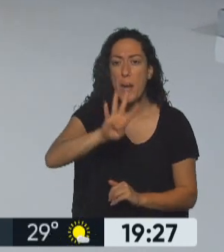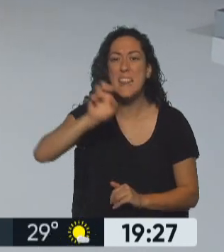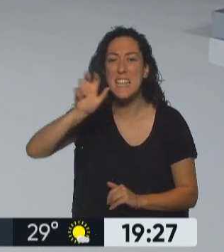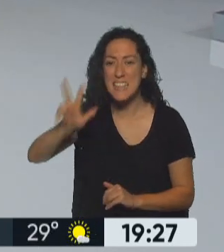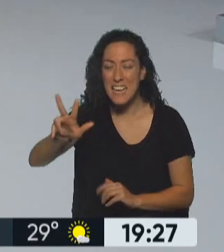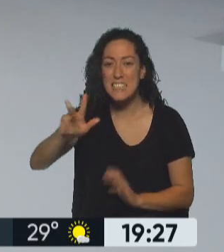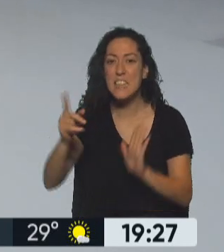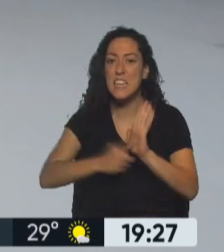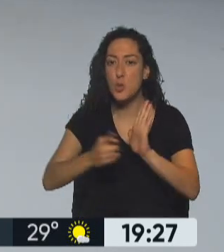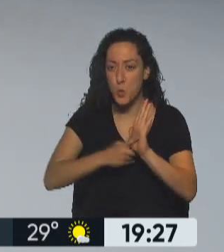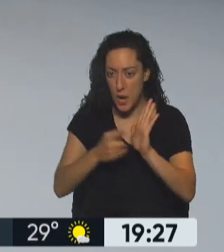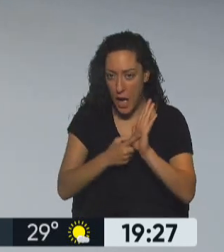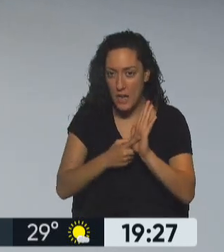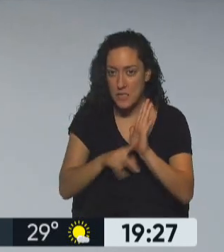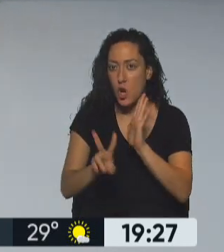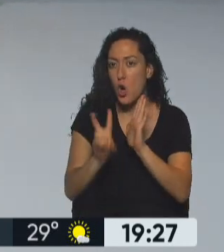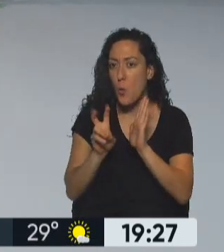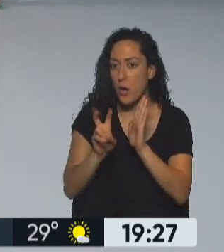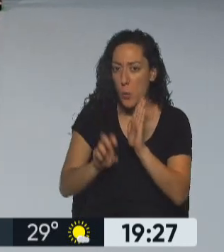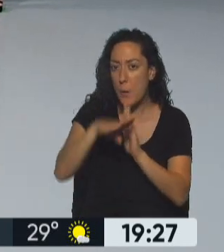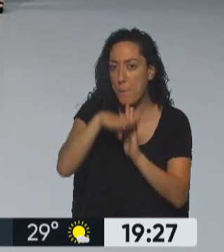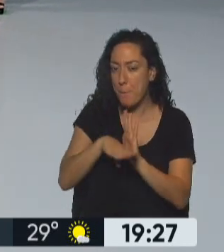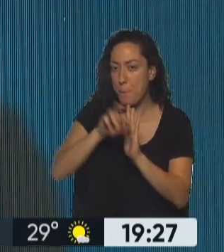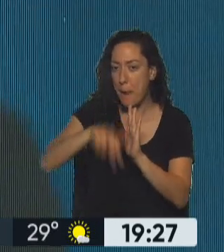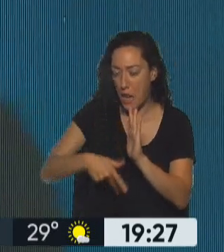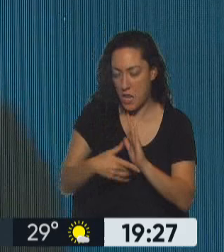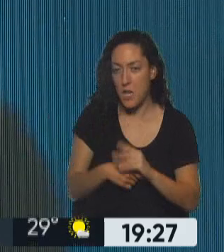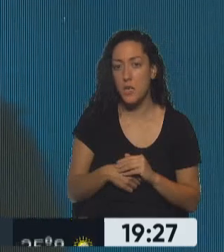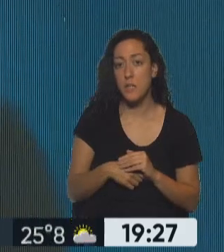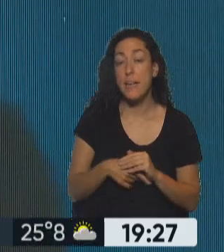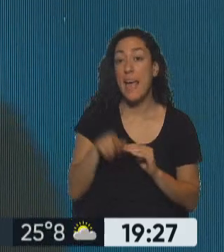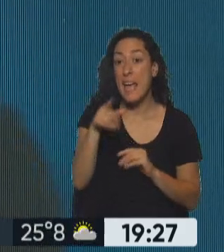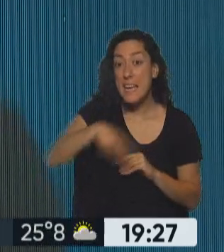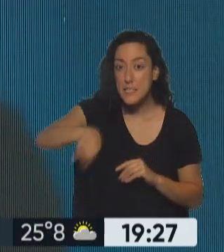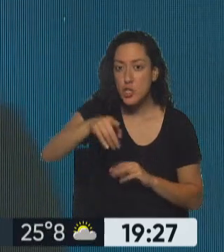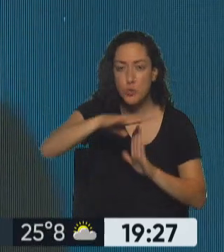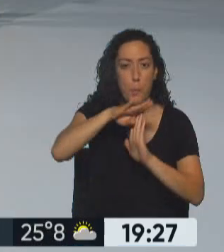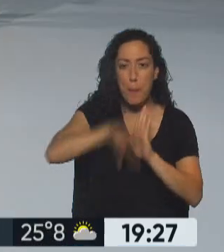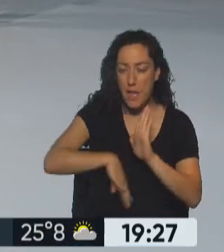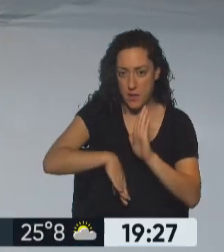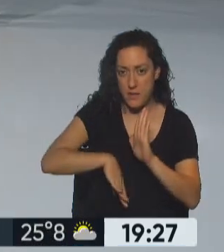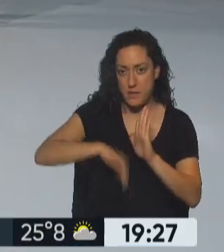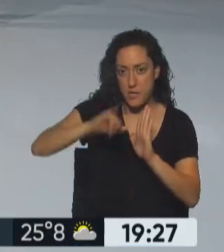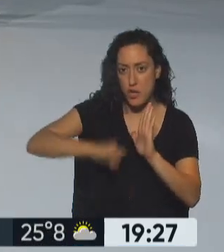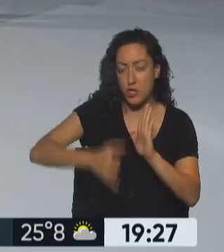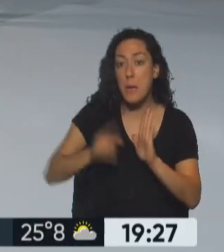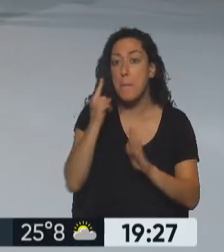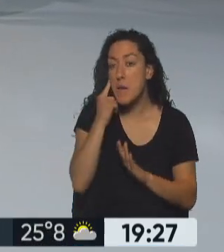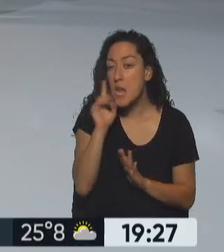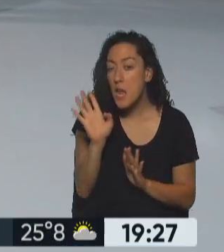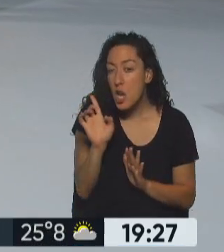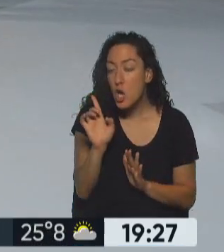2.243 titulares de este plan. Ese es el número de los que efectivamente se dan de baja. Pero si miramos abajo, no